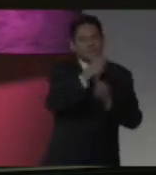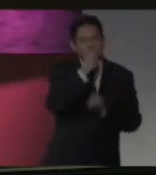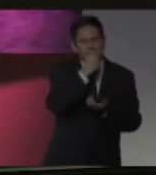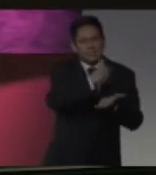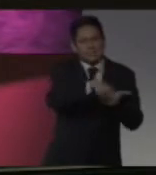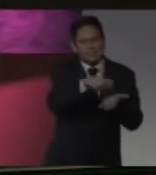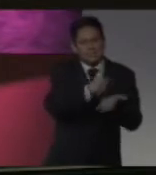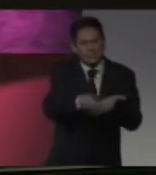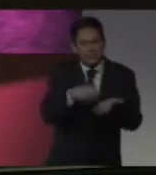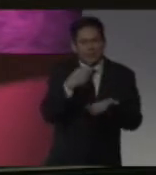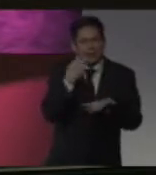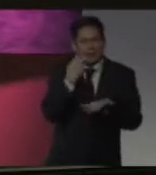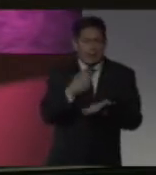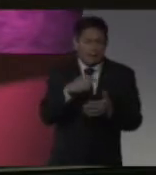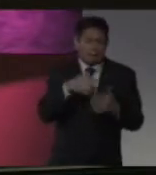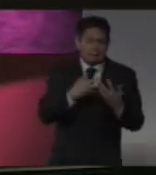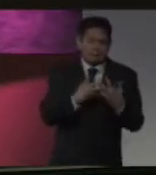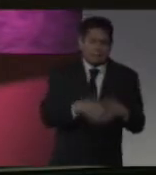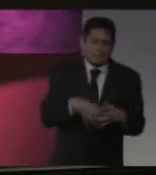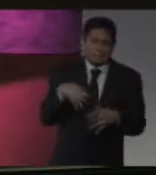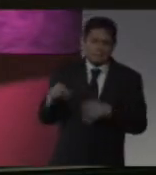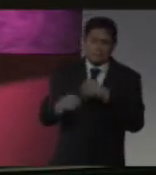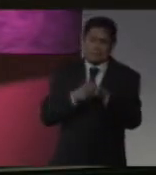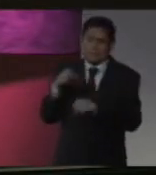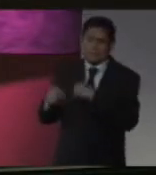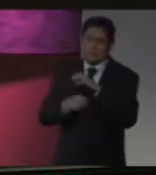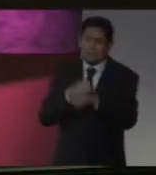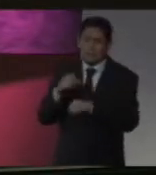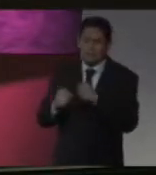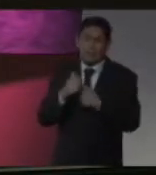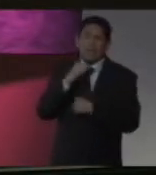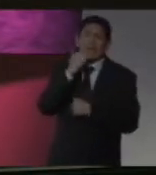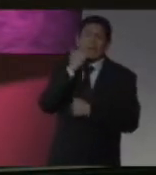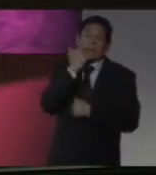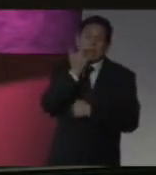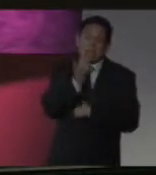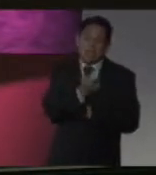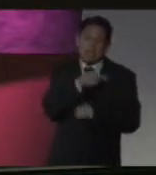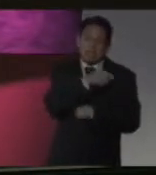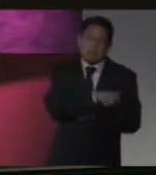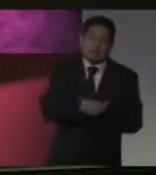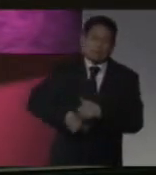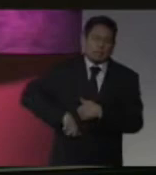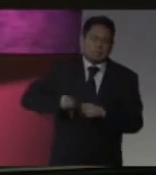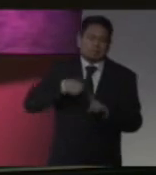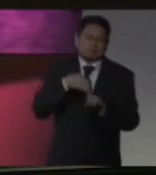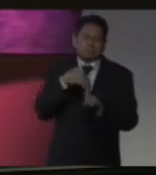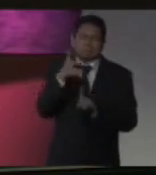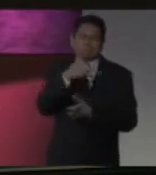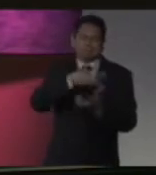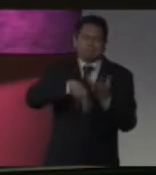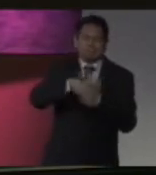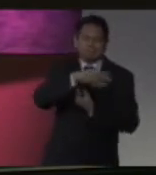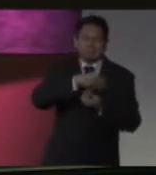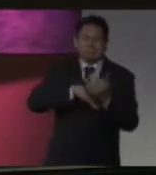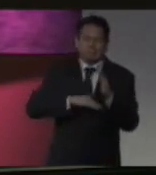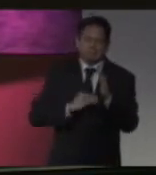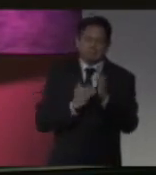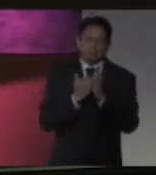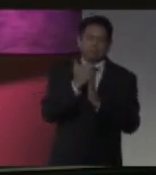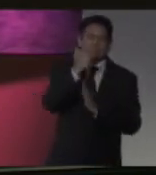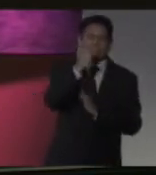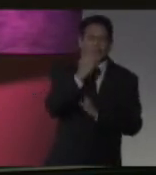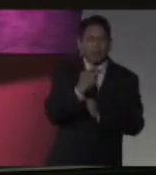destructivo, cuyo interés único es la reproducción y acumulación de capital, está contribuyendo a que en el país se produzca